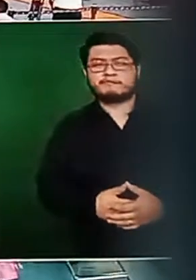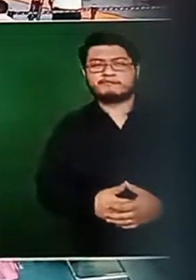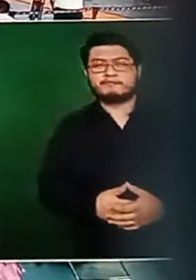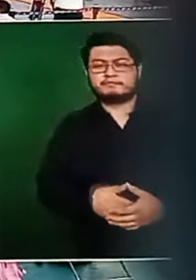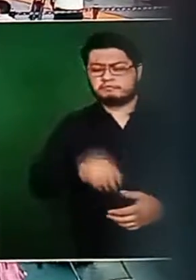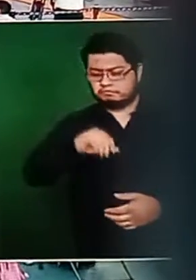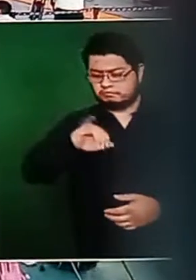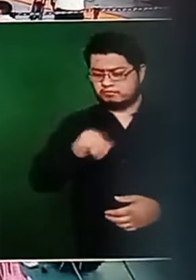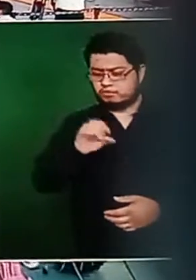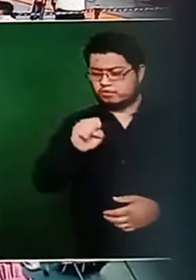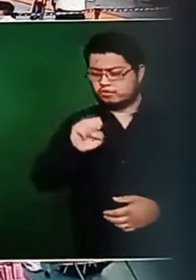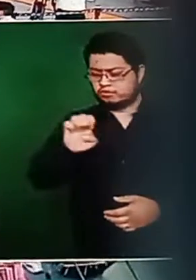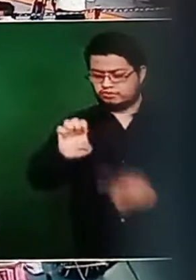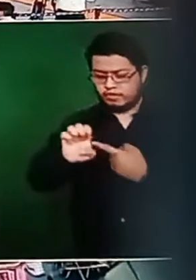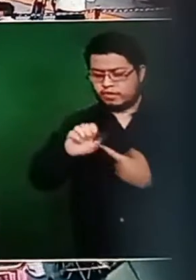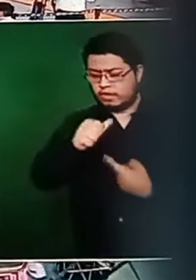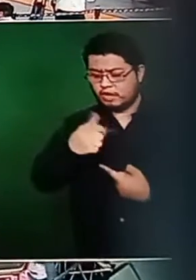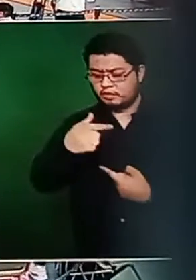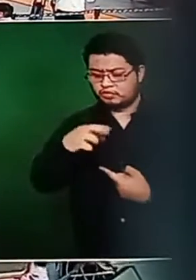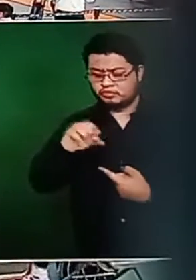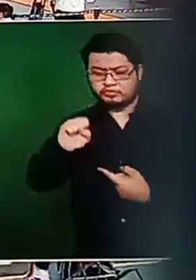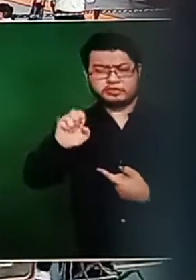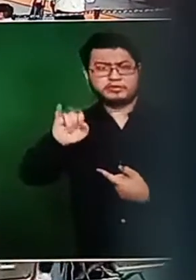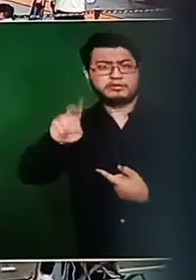José Agustín Ortiz Pinquete,